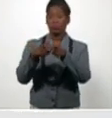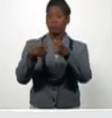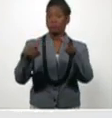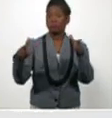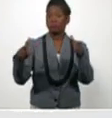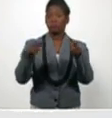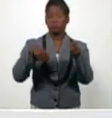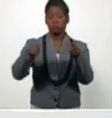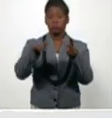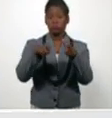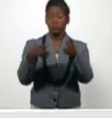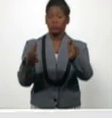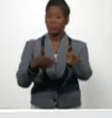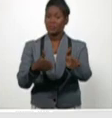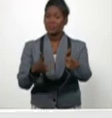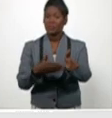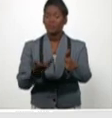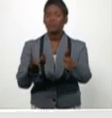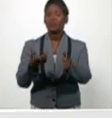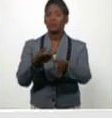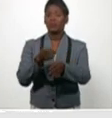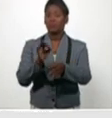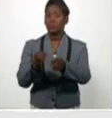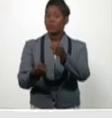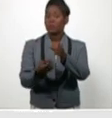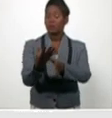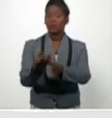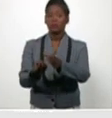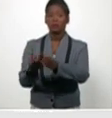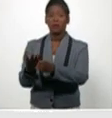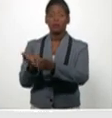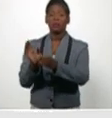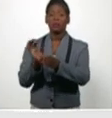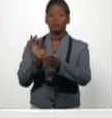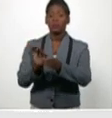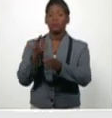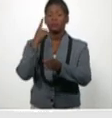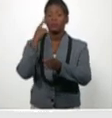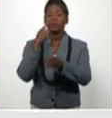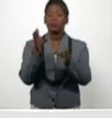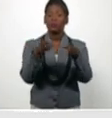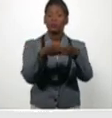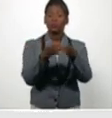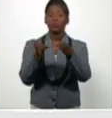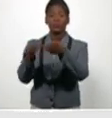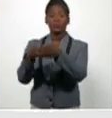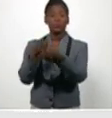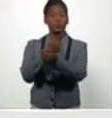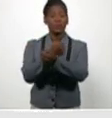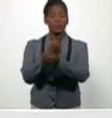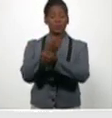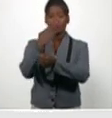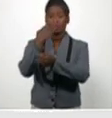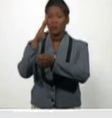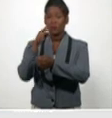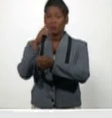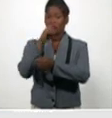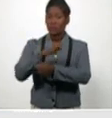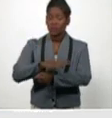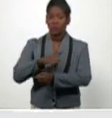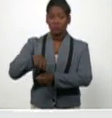incidencia, al incrementar los grupos de riesgo, que yo creo que a nuestra población, a pesar de que nos